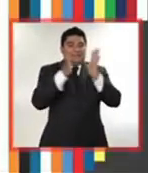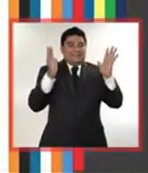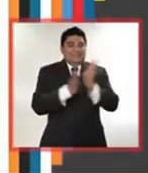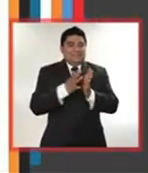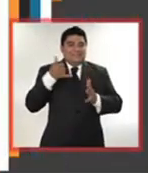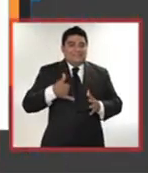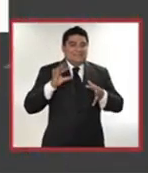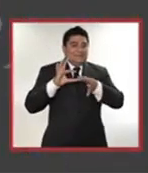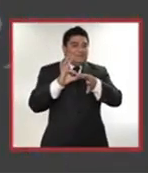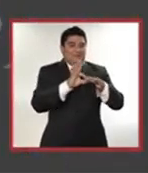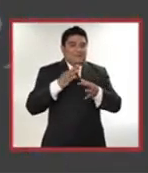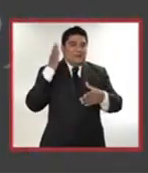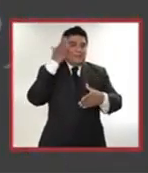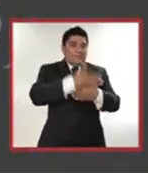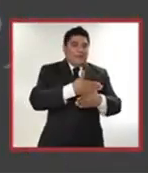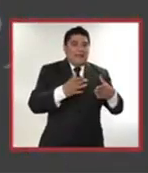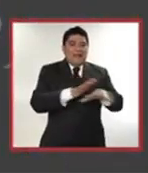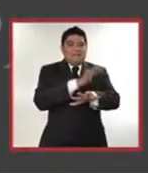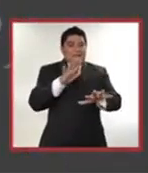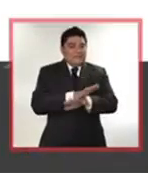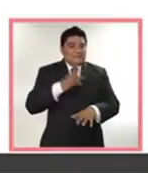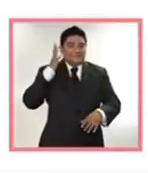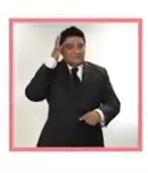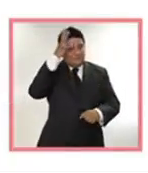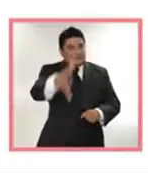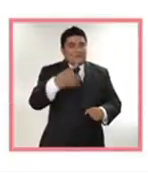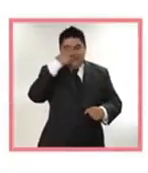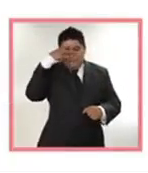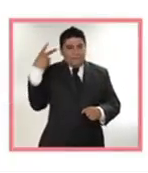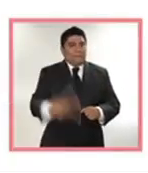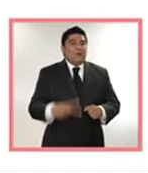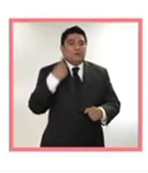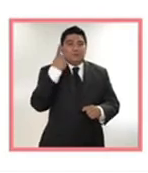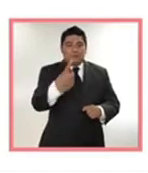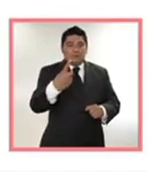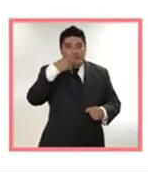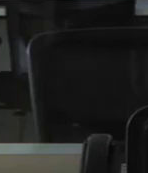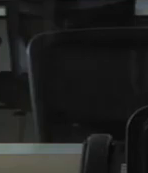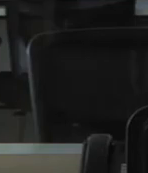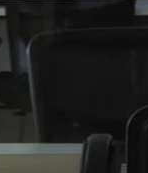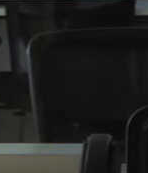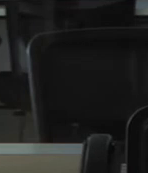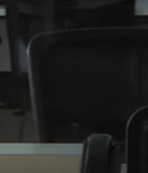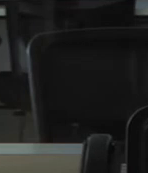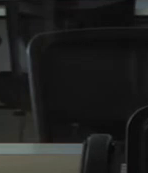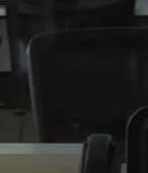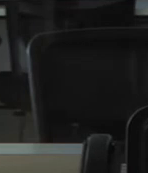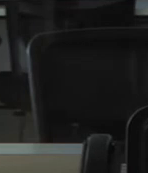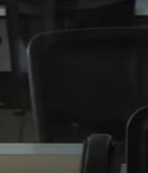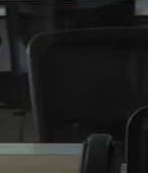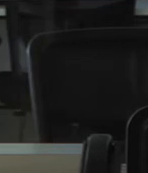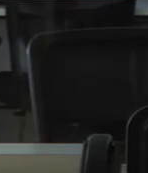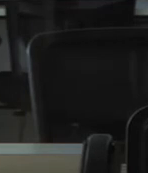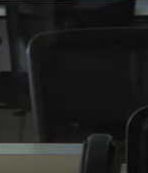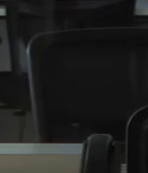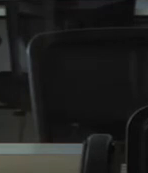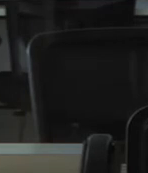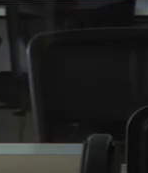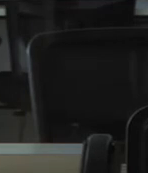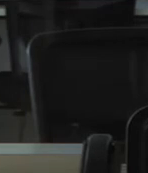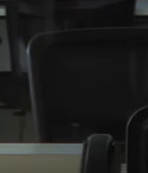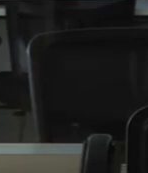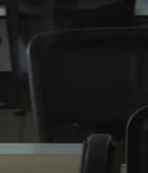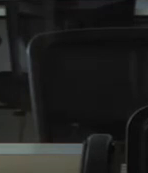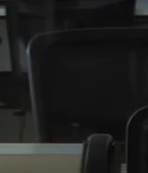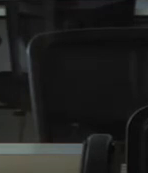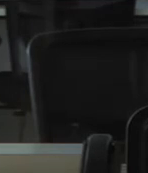y colaboración para llegar a transformar el futuro de México en un México abierto. Las redes sociales, por si desea participar